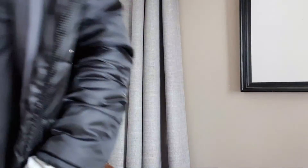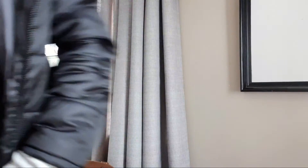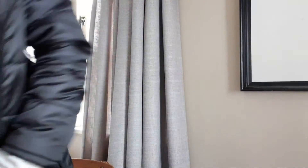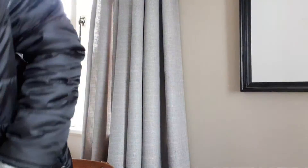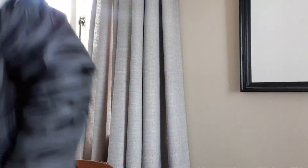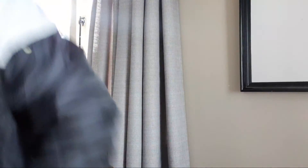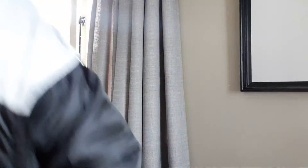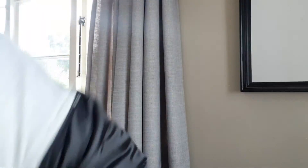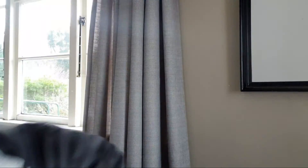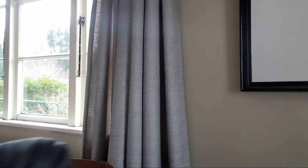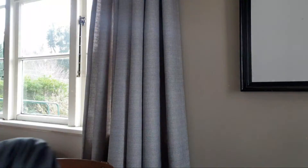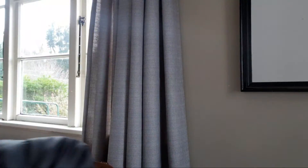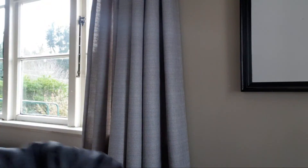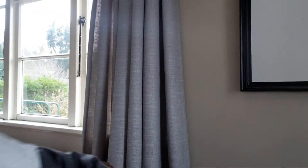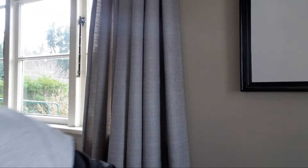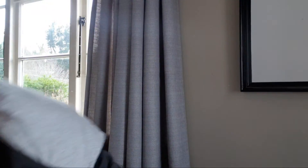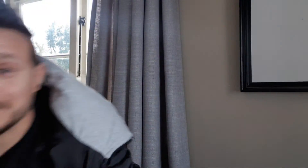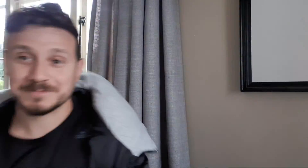Y es para decirnos Jacinda y él.